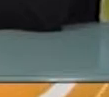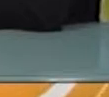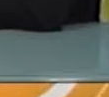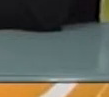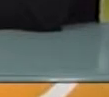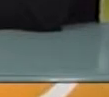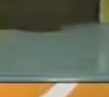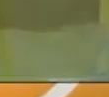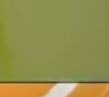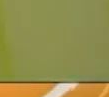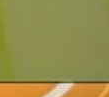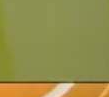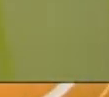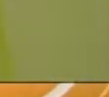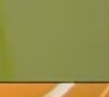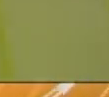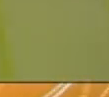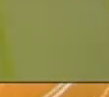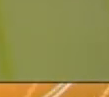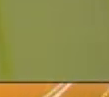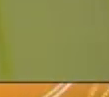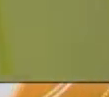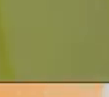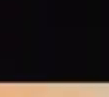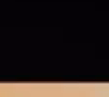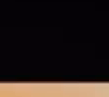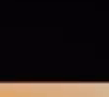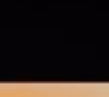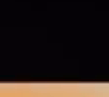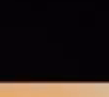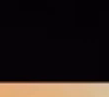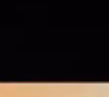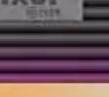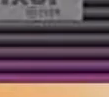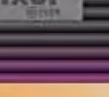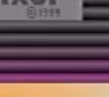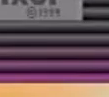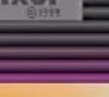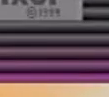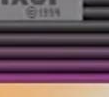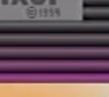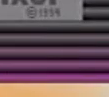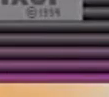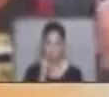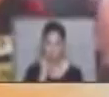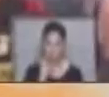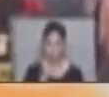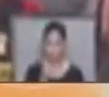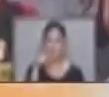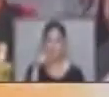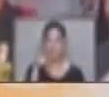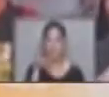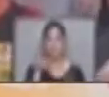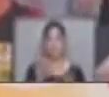corona ensucia de alguna manera o empaña la historia de la monarquía española. En el caso de